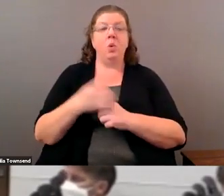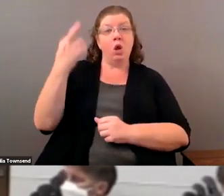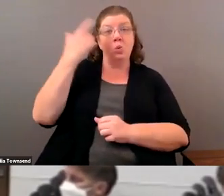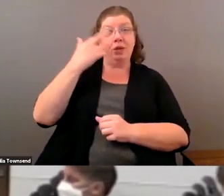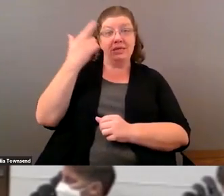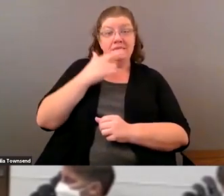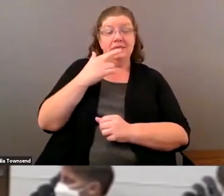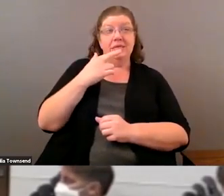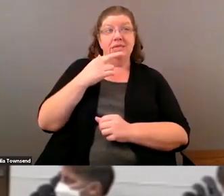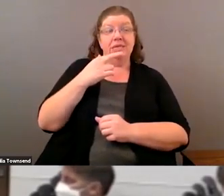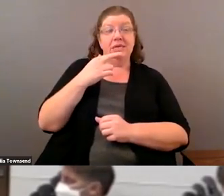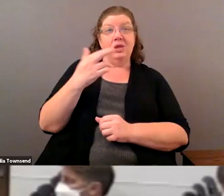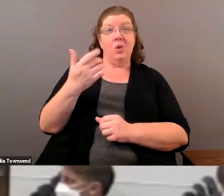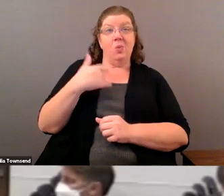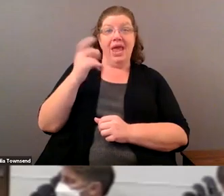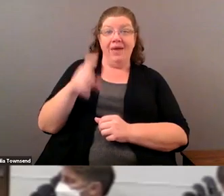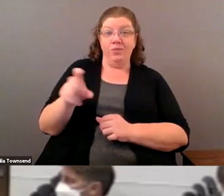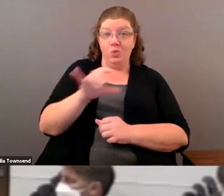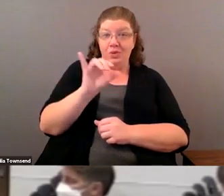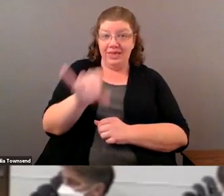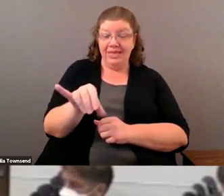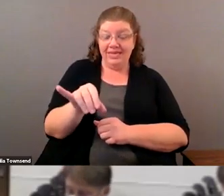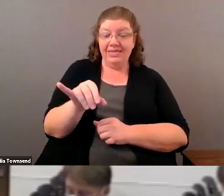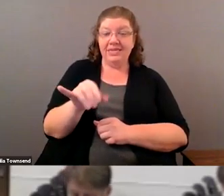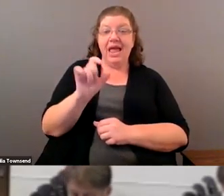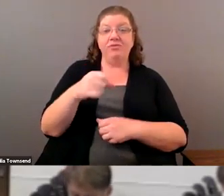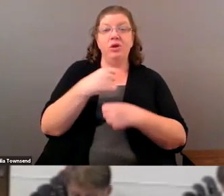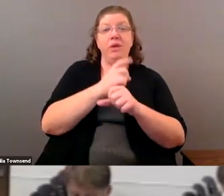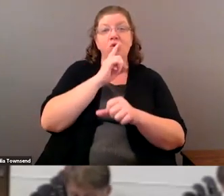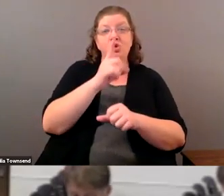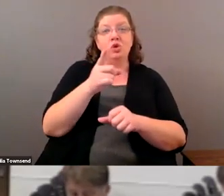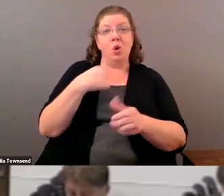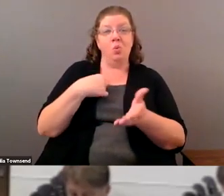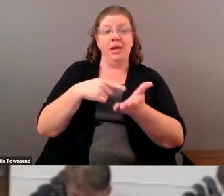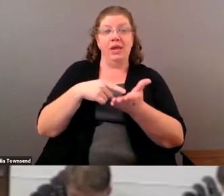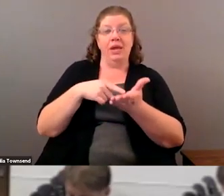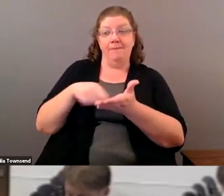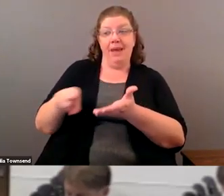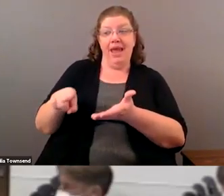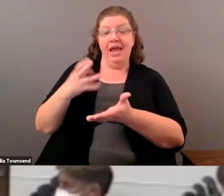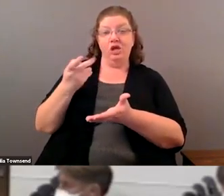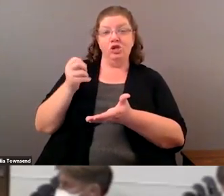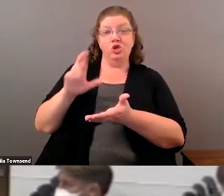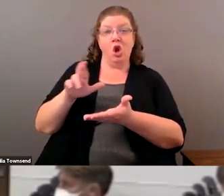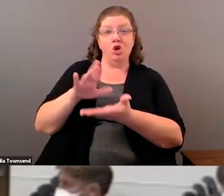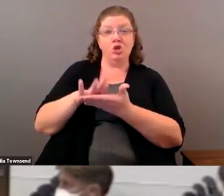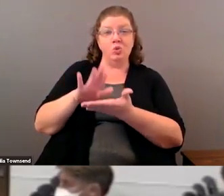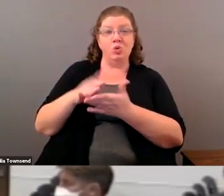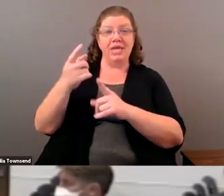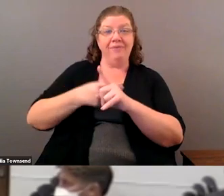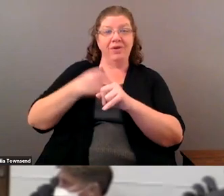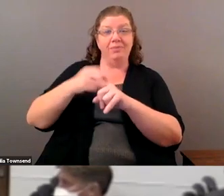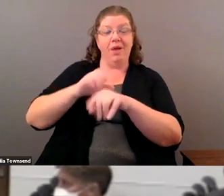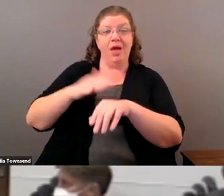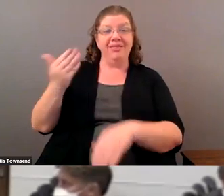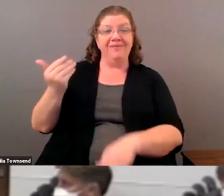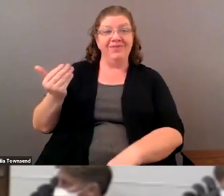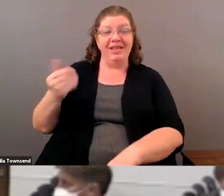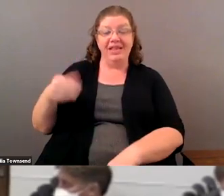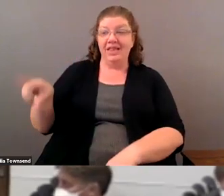seguir hasta que tengamos los impuestos de propiedades y en abril y entonces